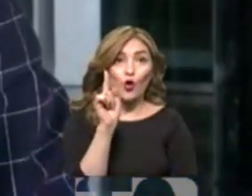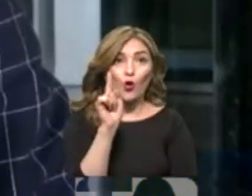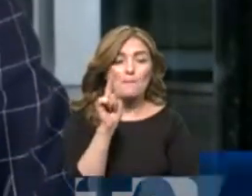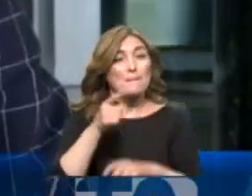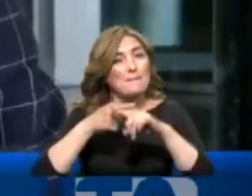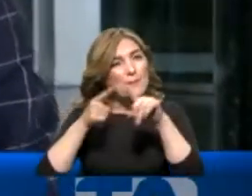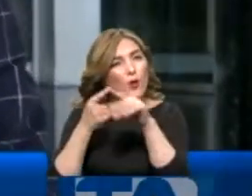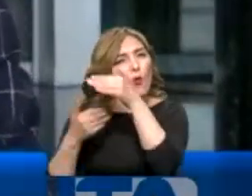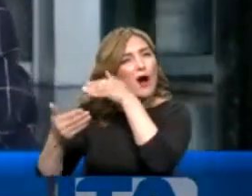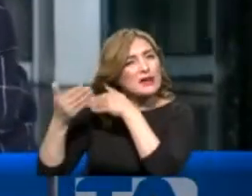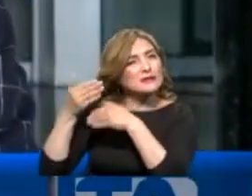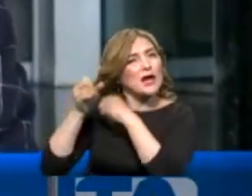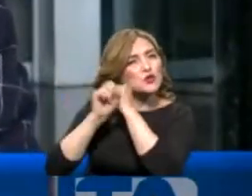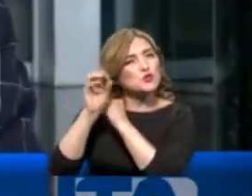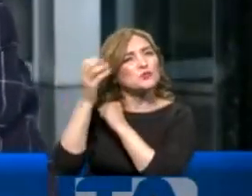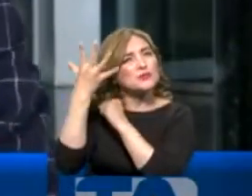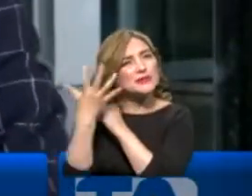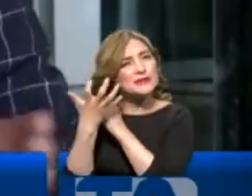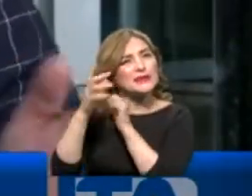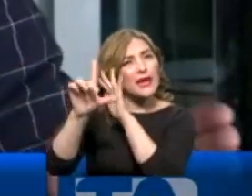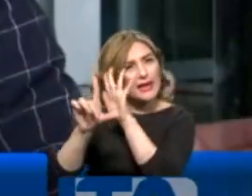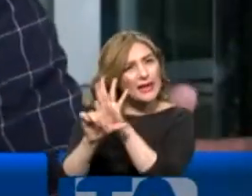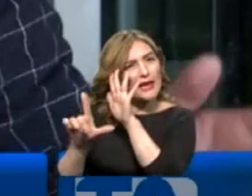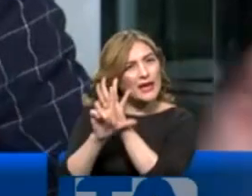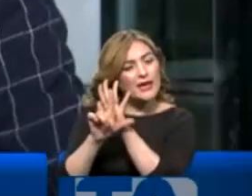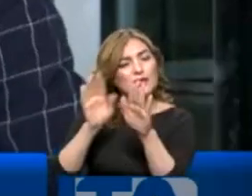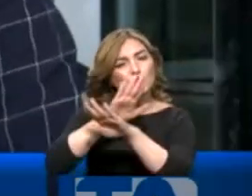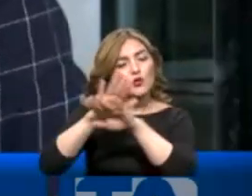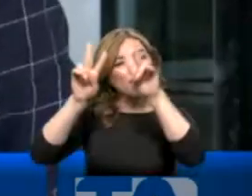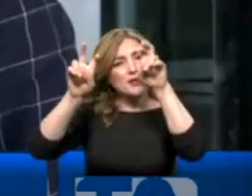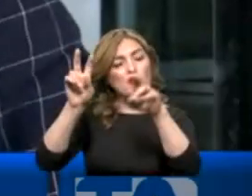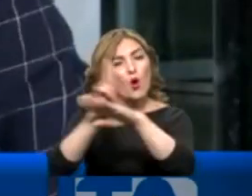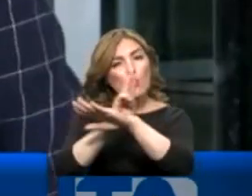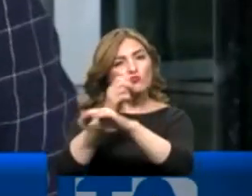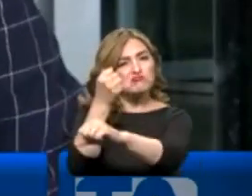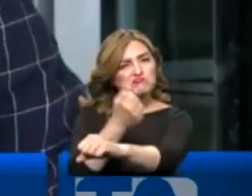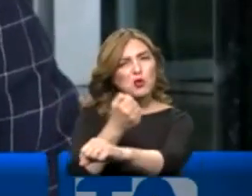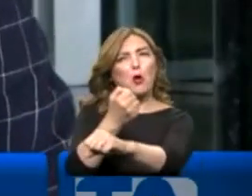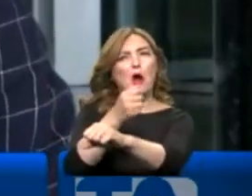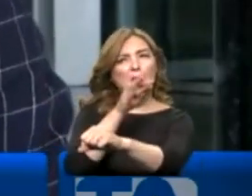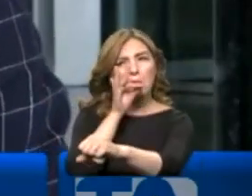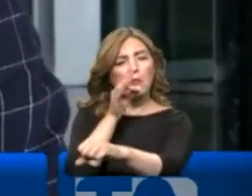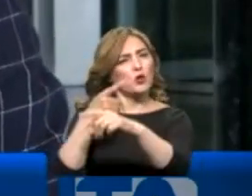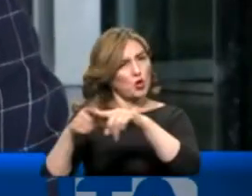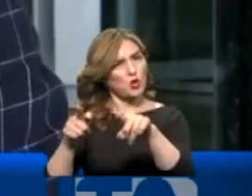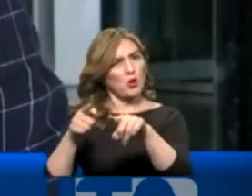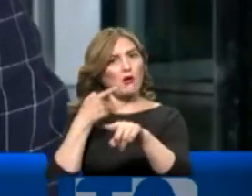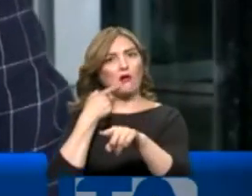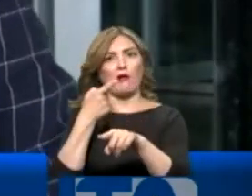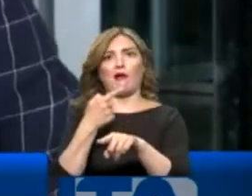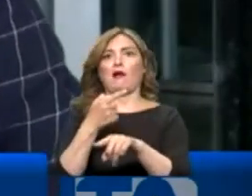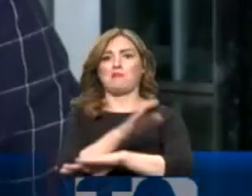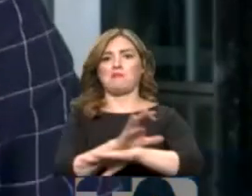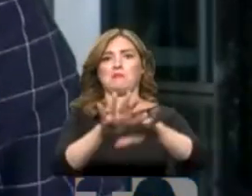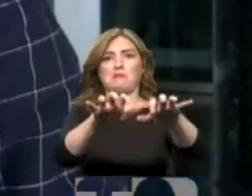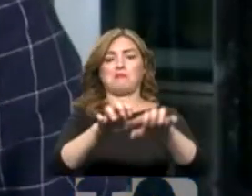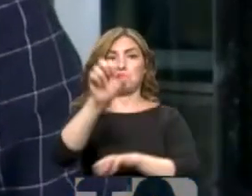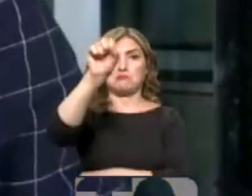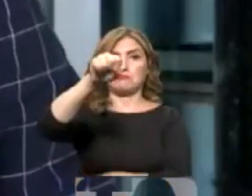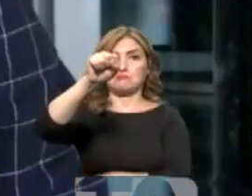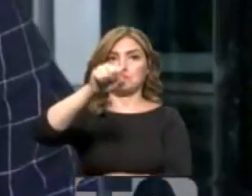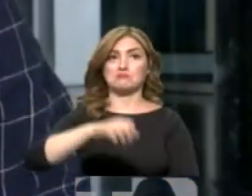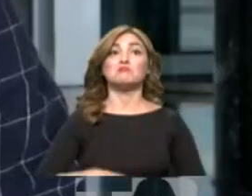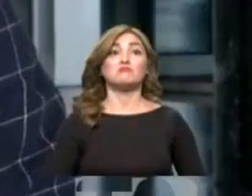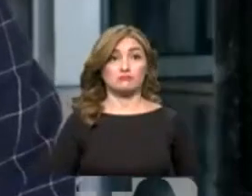en 2015 podría zanjar de alguna forma esta discusión que ha frenado el proceso de aprobación del Código de la Salud en la Asamblea